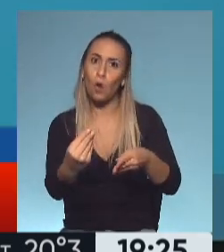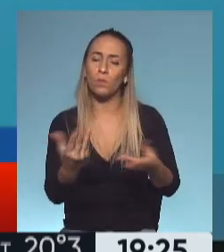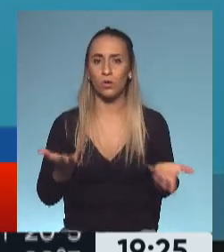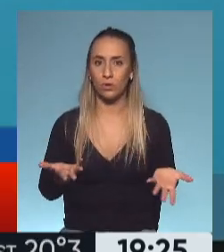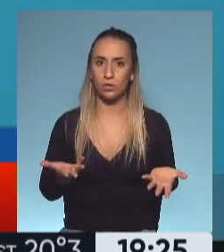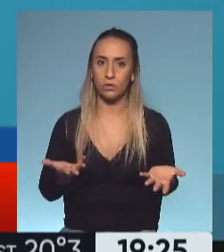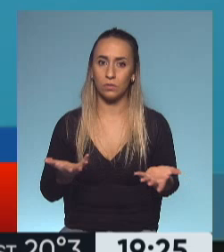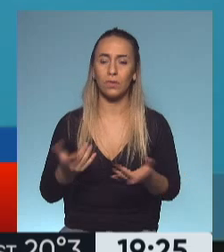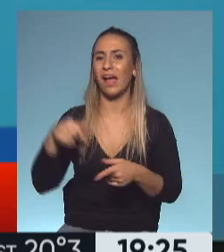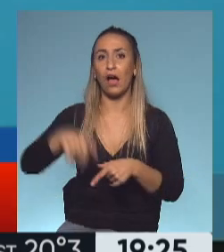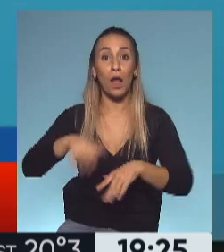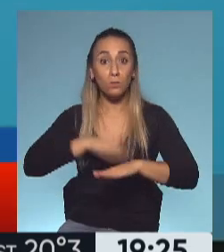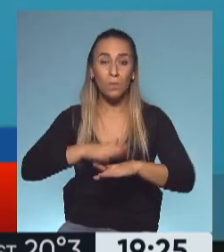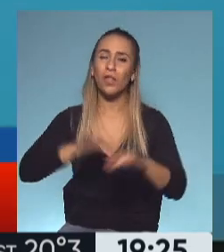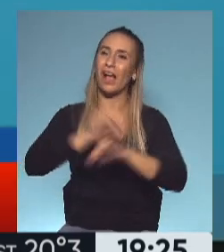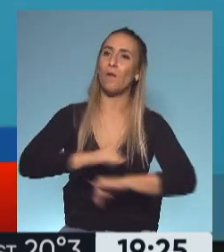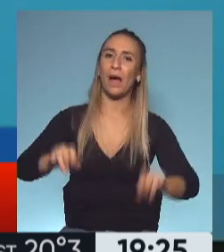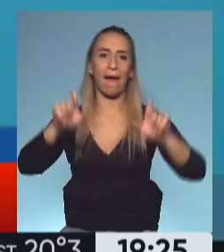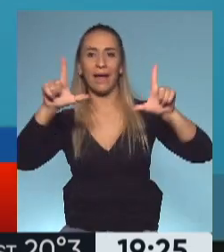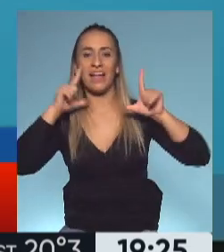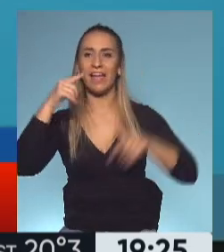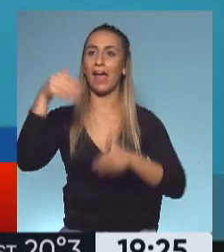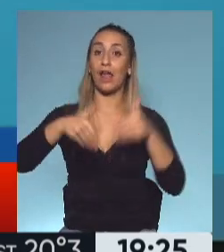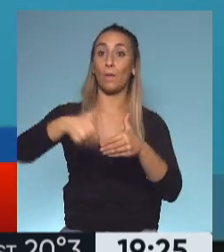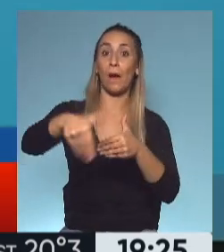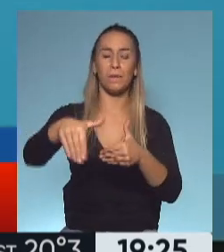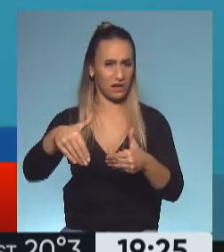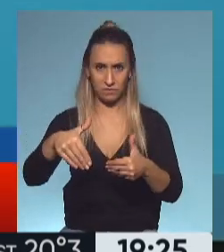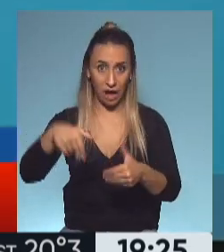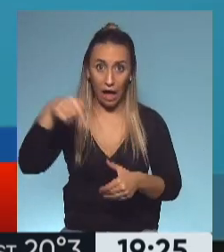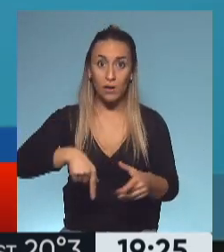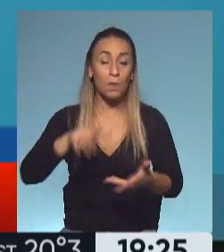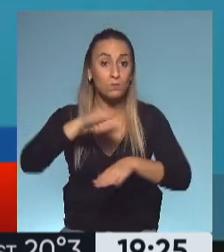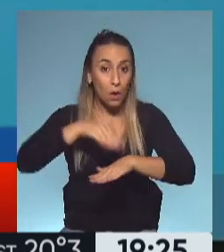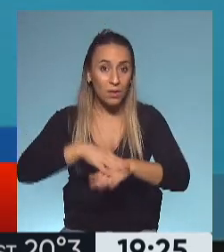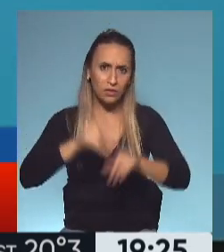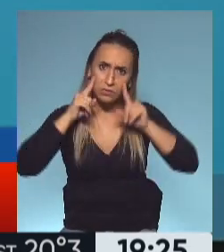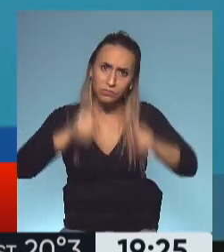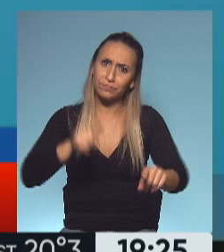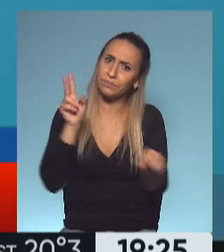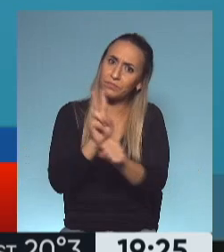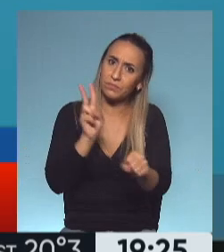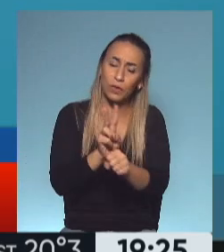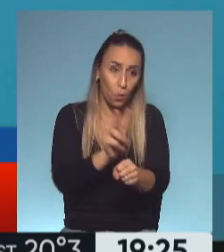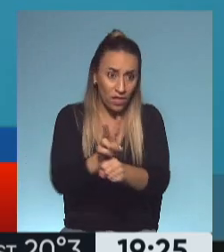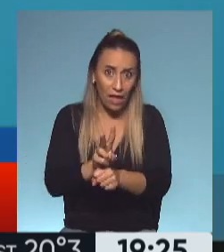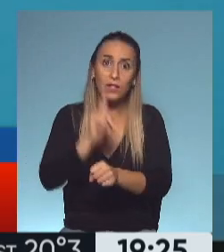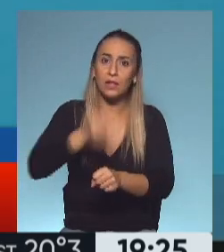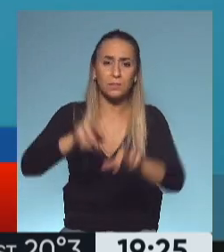no estamos en campaña electoral, estamos en campaña de cuidados, estamos en campaña de